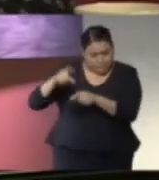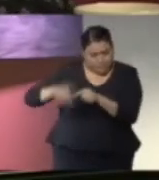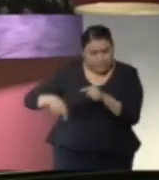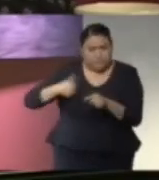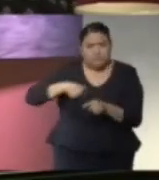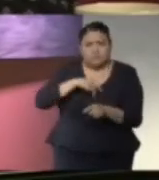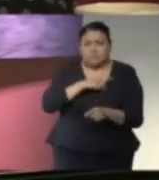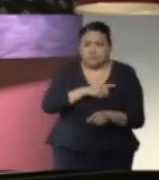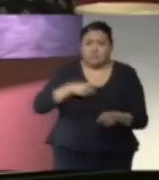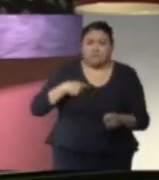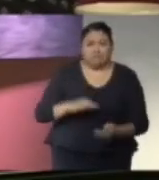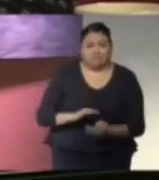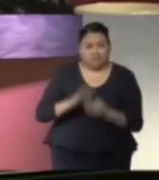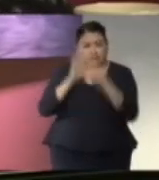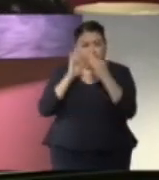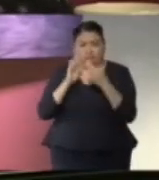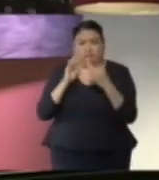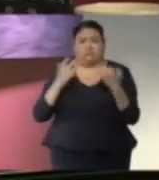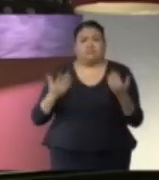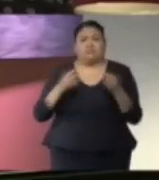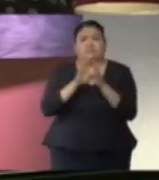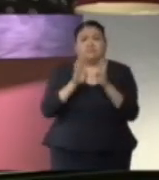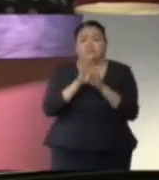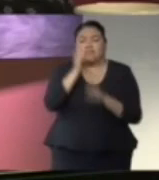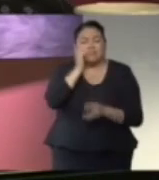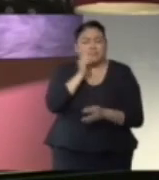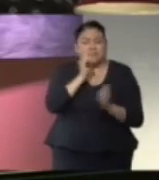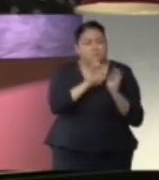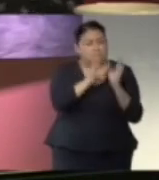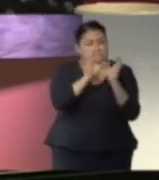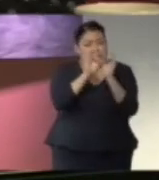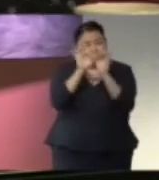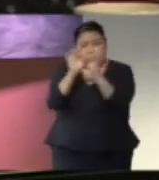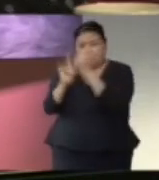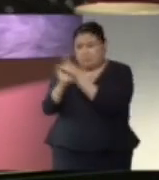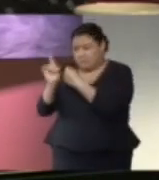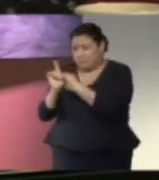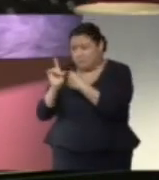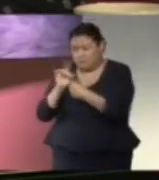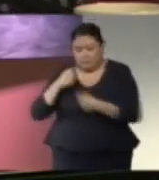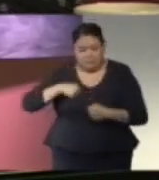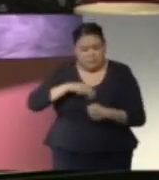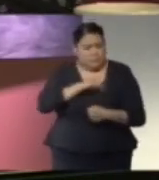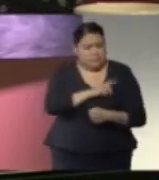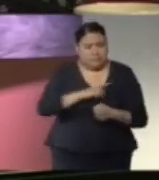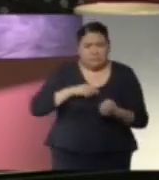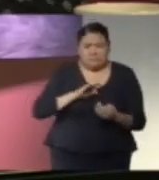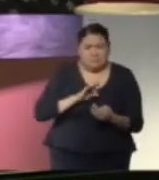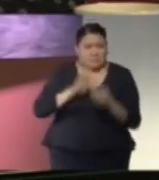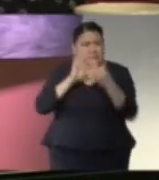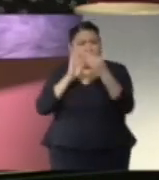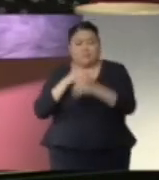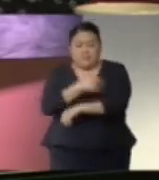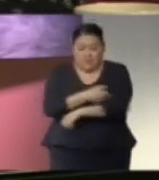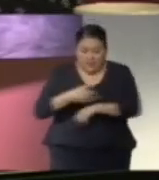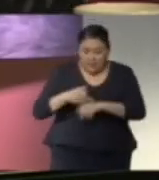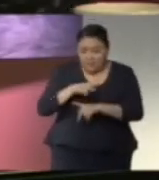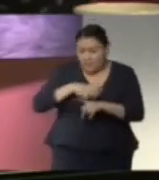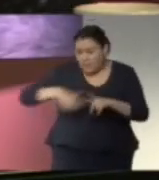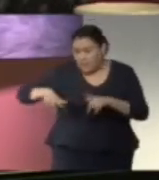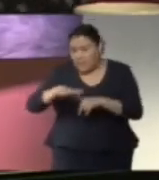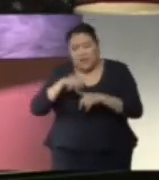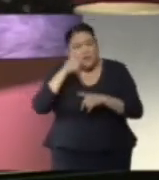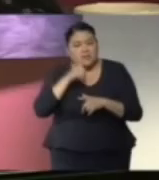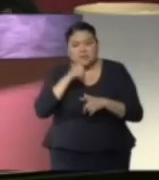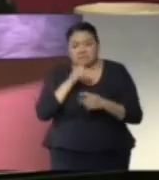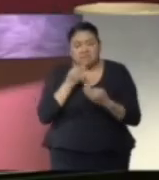valientes, ¿no? También y podernos enfrentar a todo lo que sucede en la comunidad, en las familias, en nuestro país.